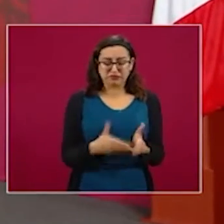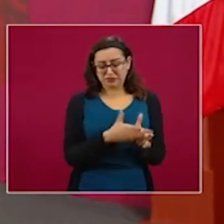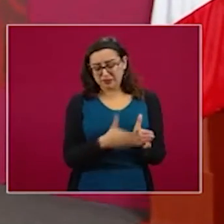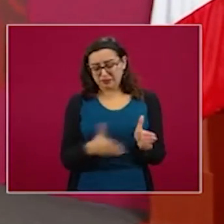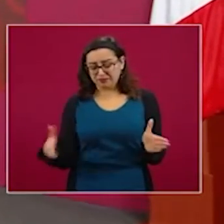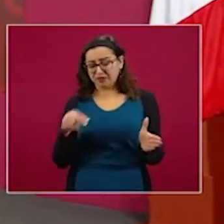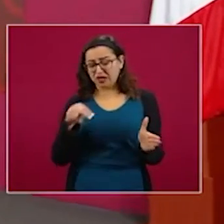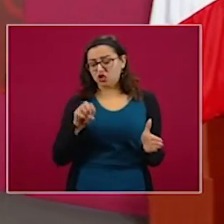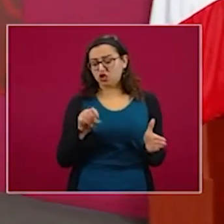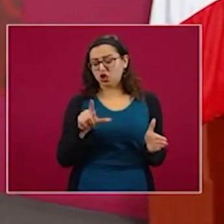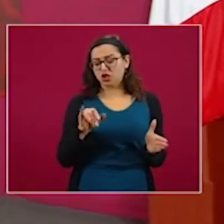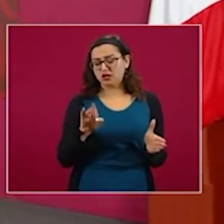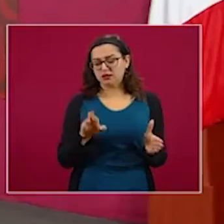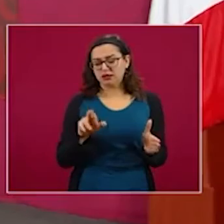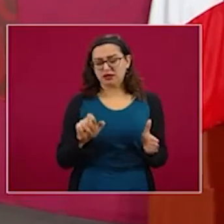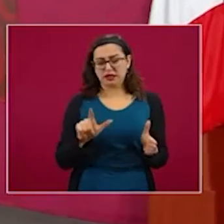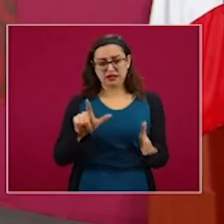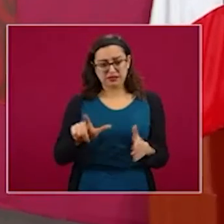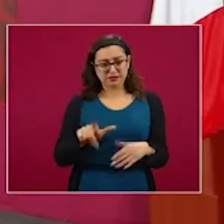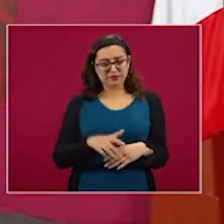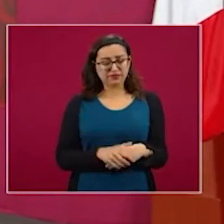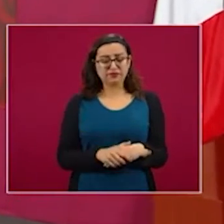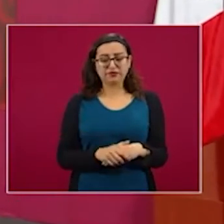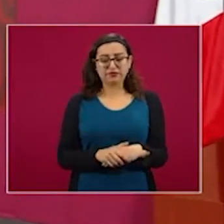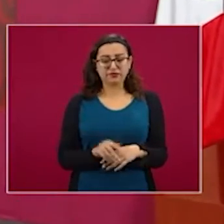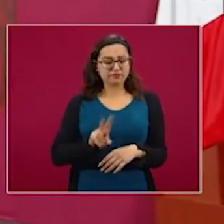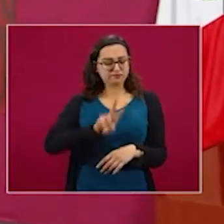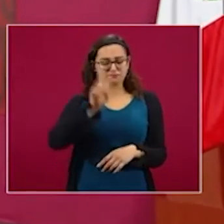neoliberal. Hay una profunda